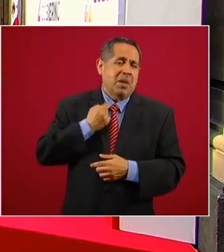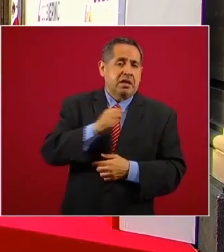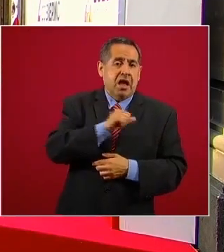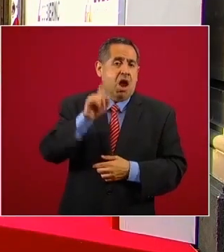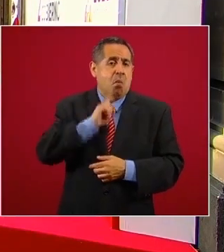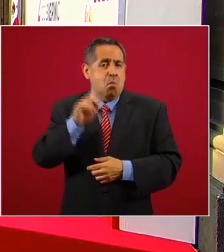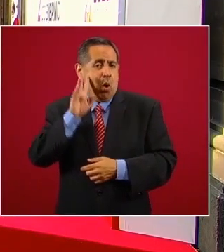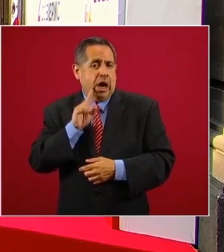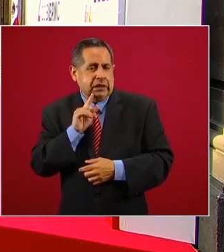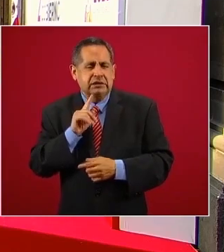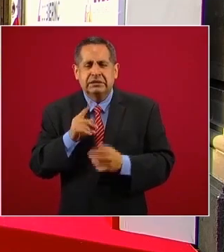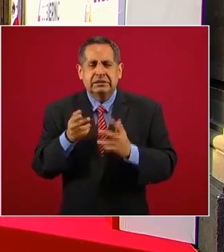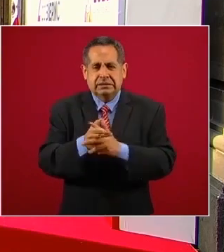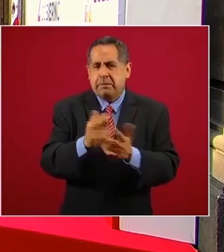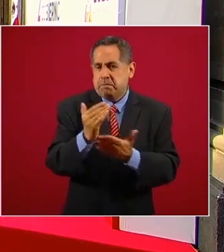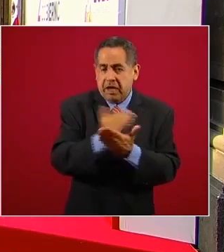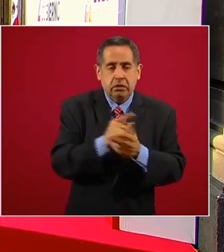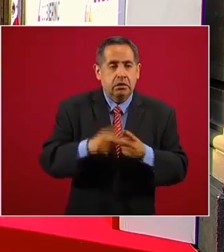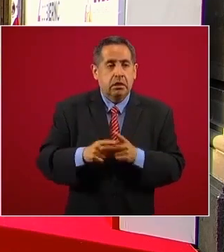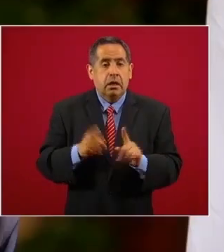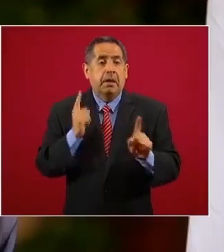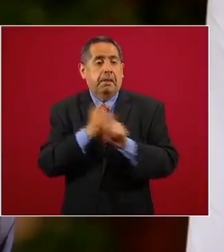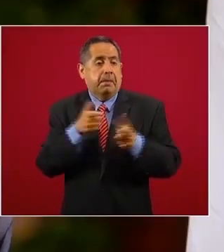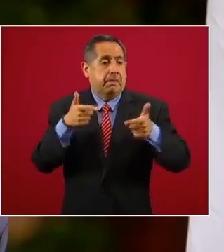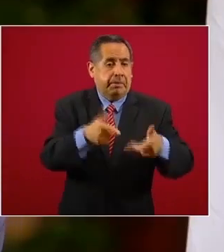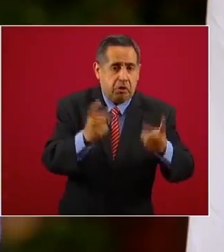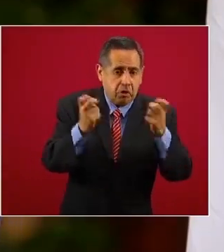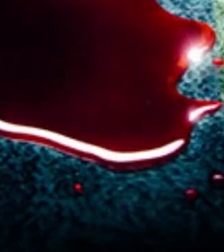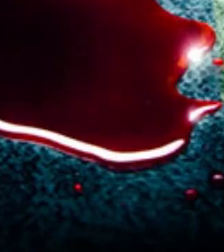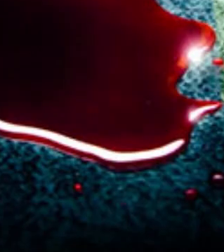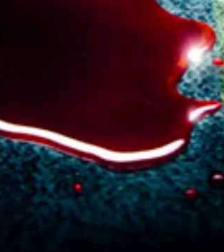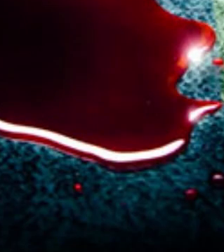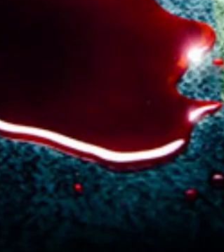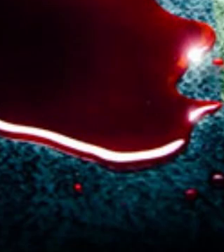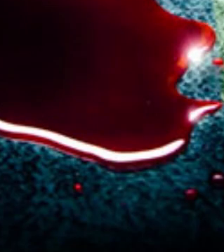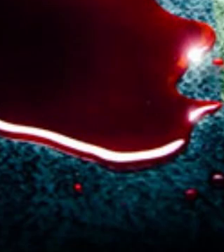robos a transeúntes a transportistas